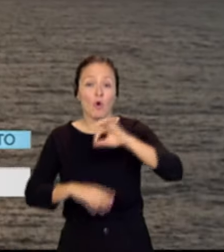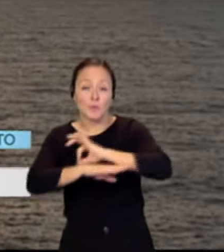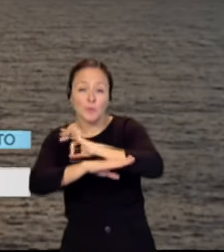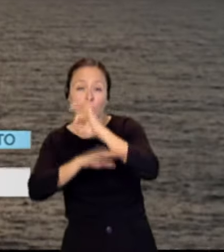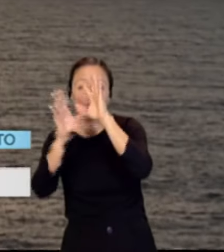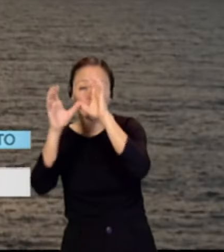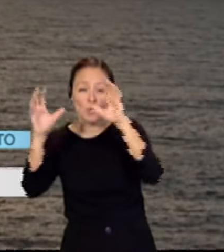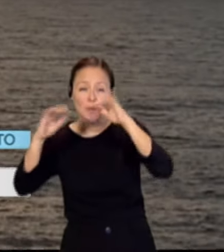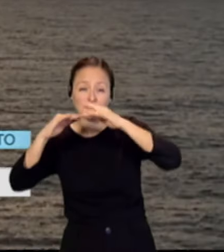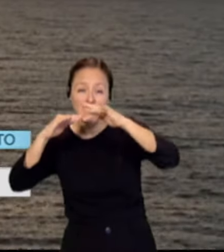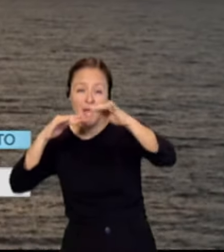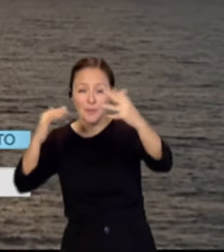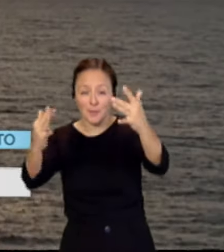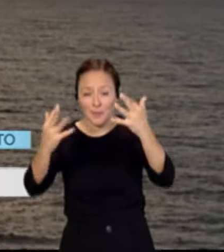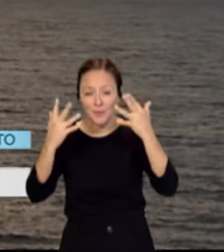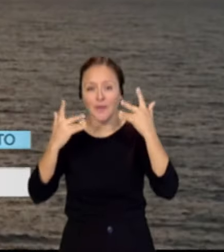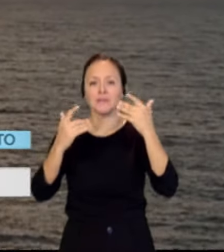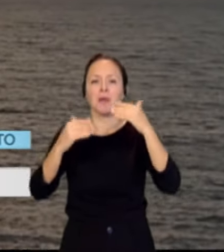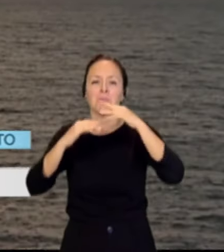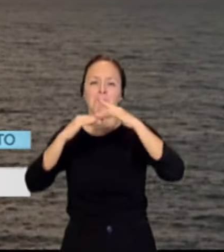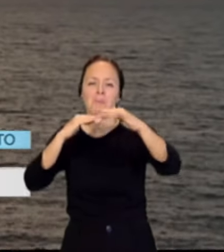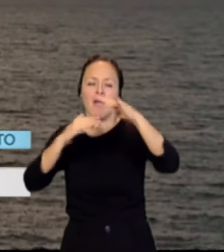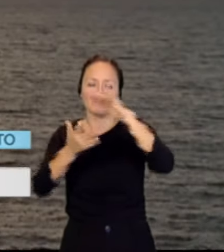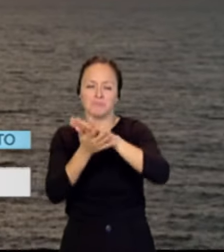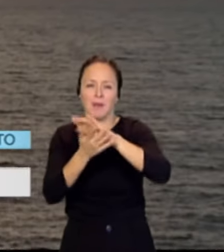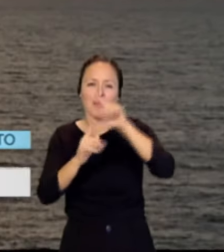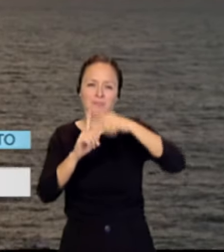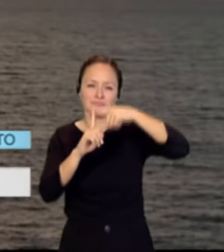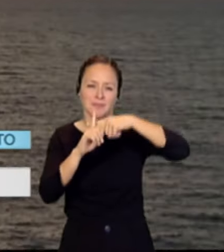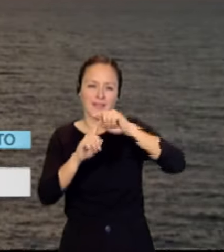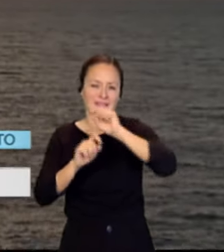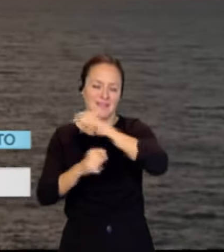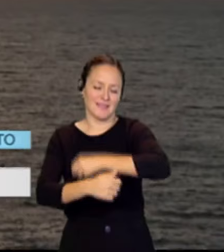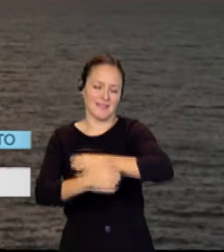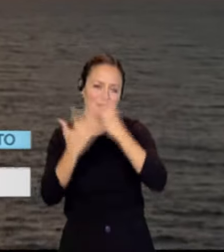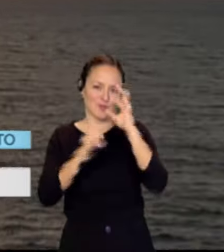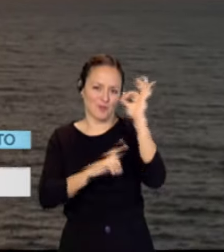una ligera Brisa mar en calma y 18 gr de